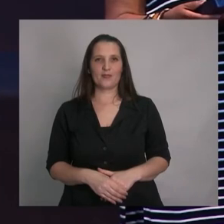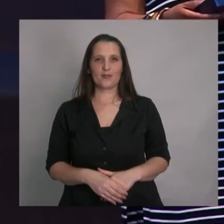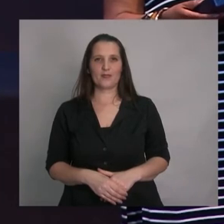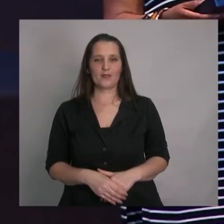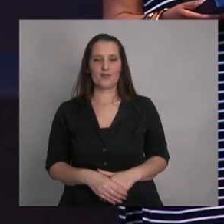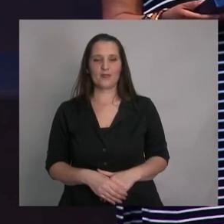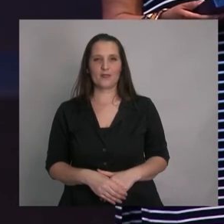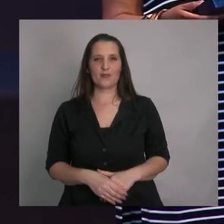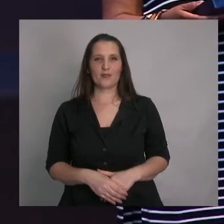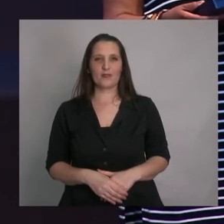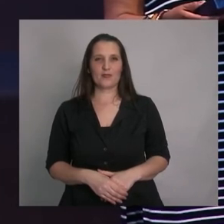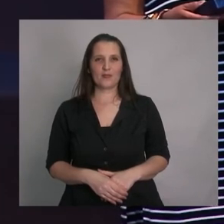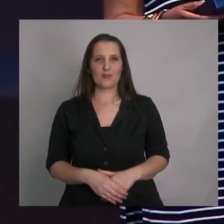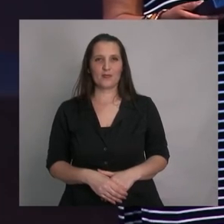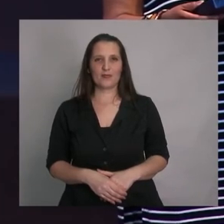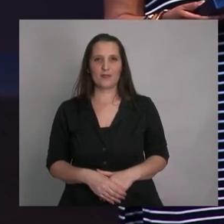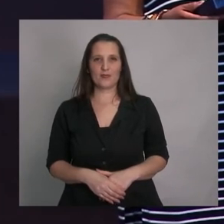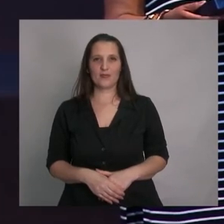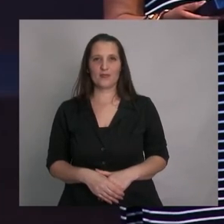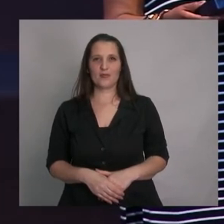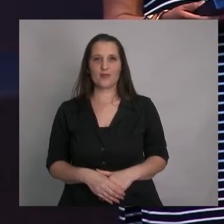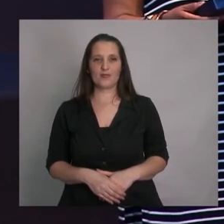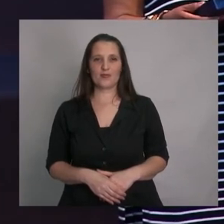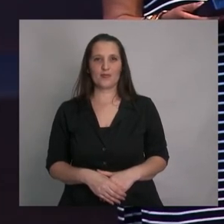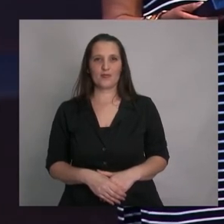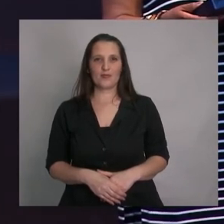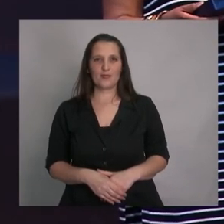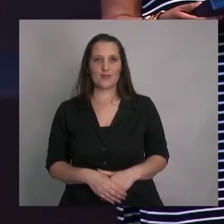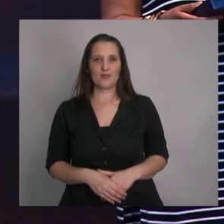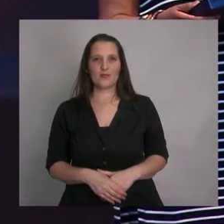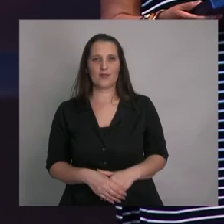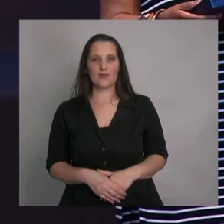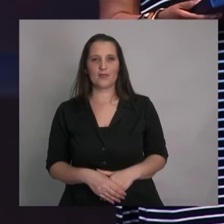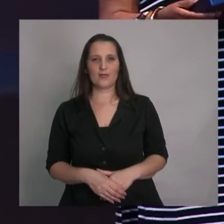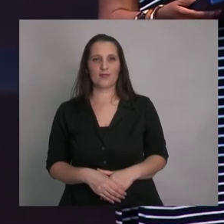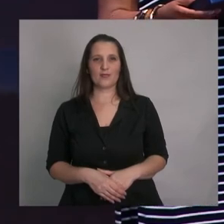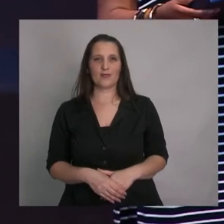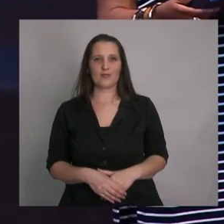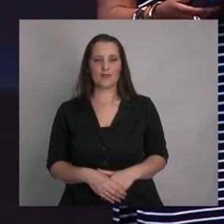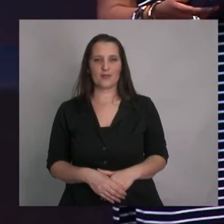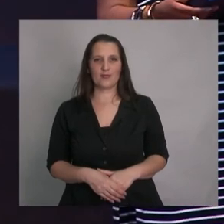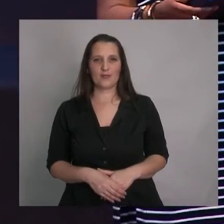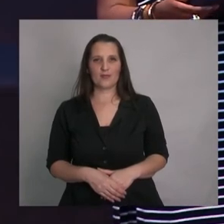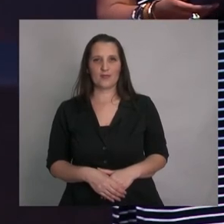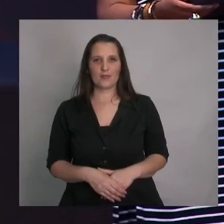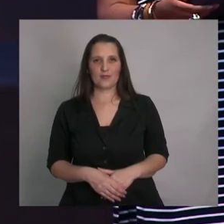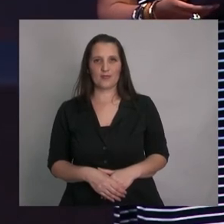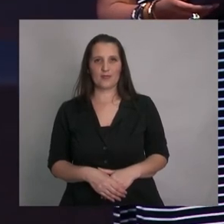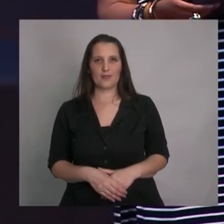américa latina' para luchar juntos por la universalización de nuestros derechos